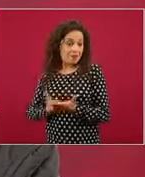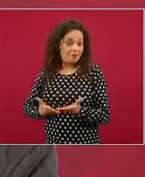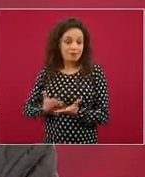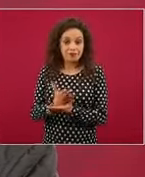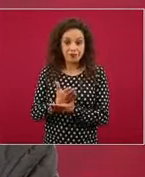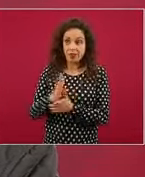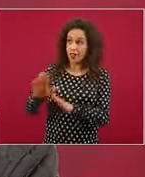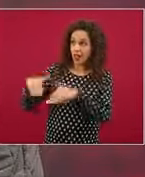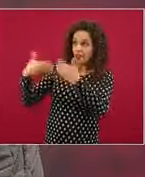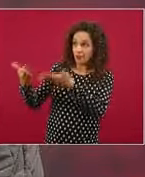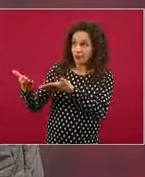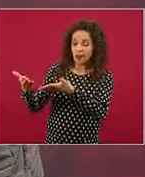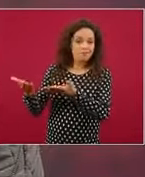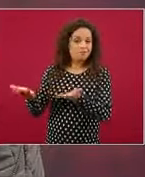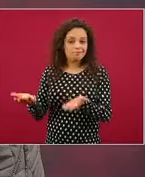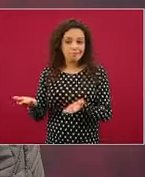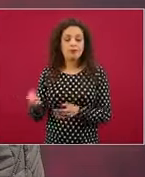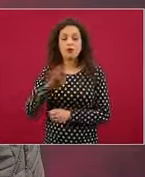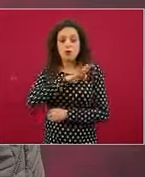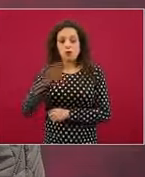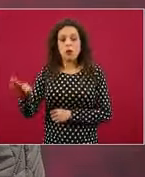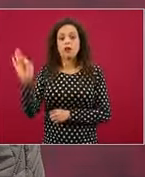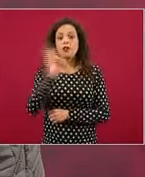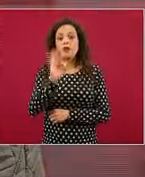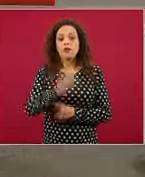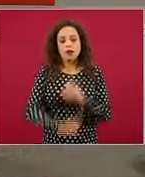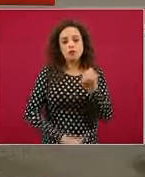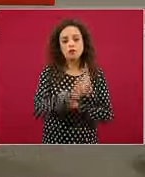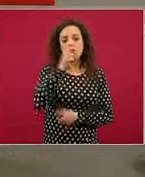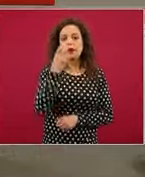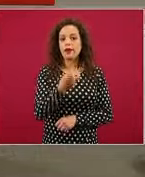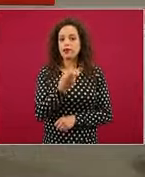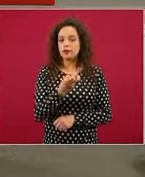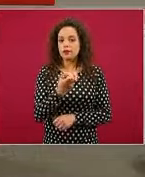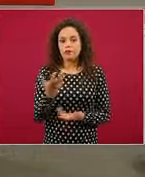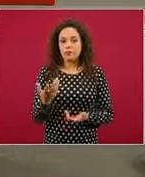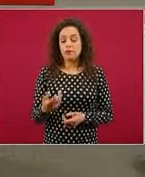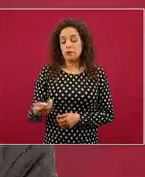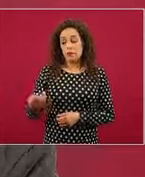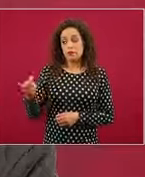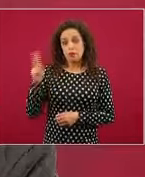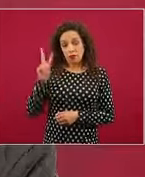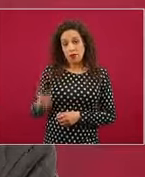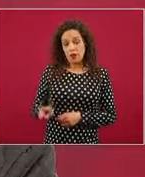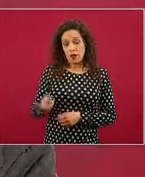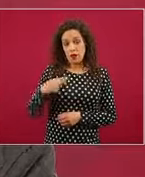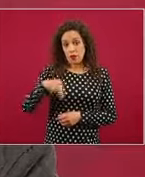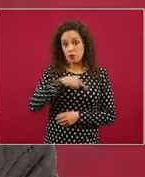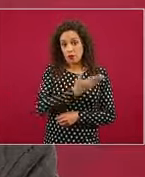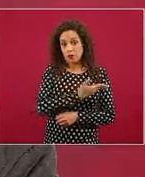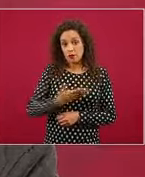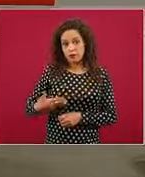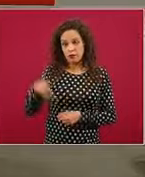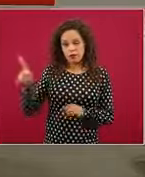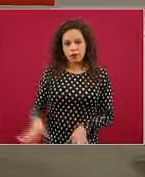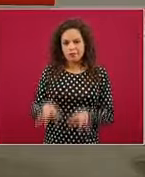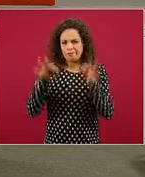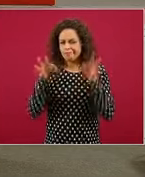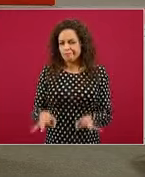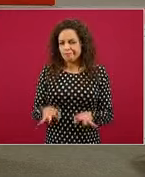exterior pudiera afectar esta situación. Y nuestro presidente ha estado muy directamente involucrado